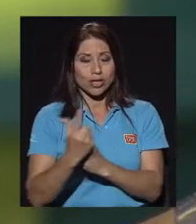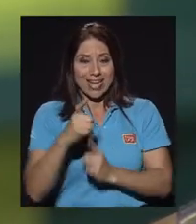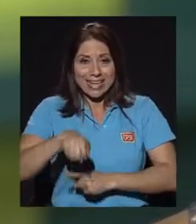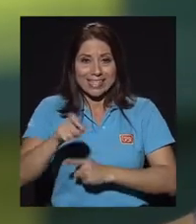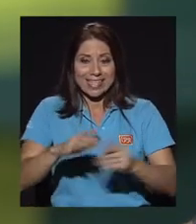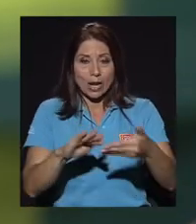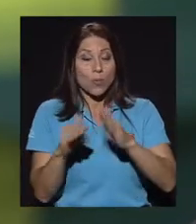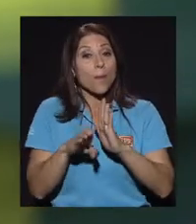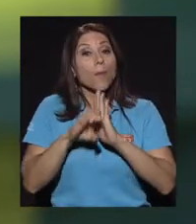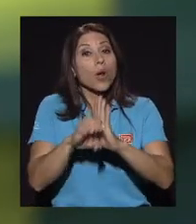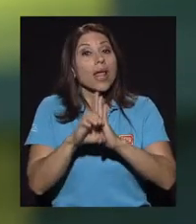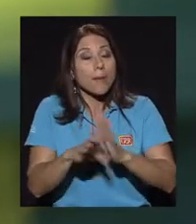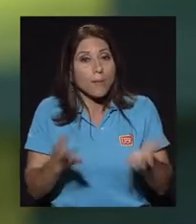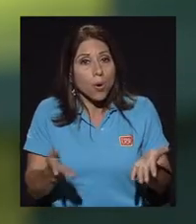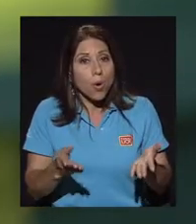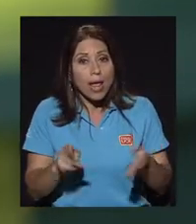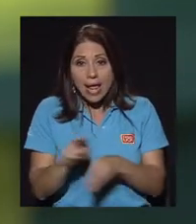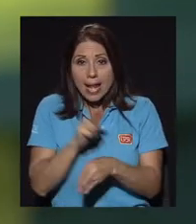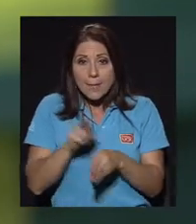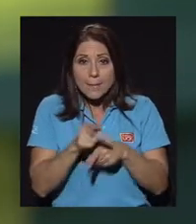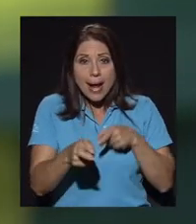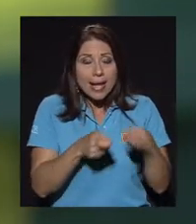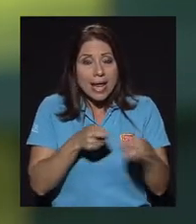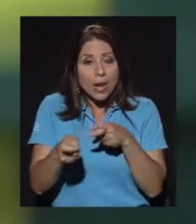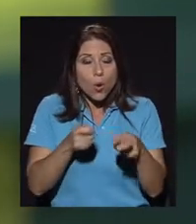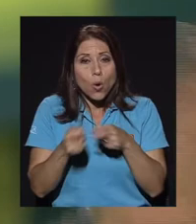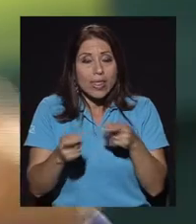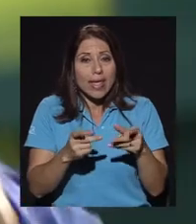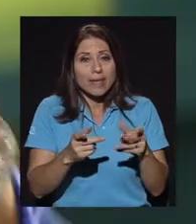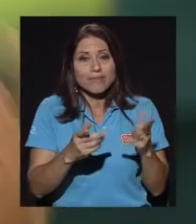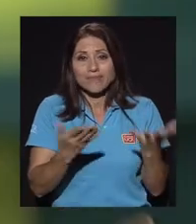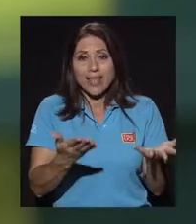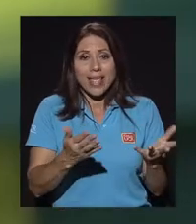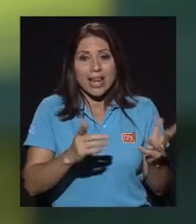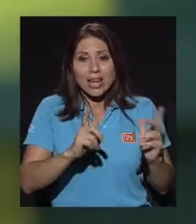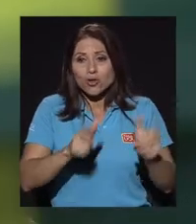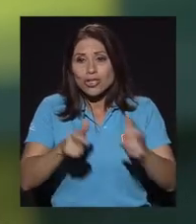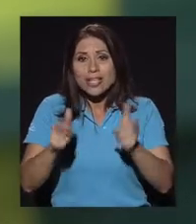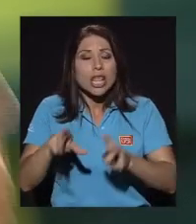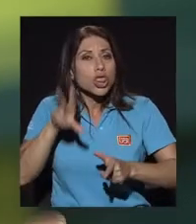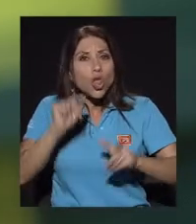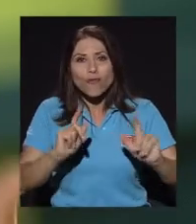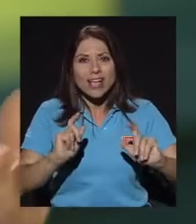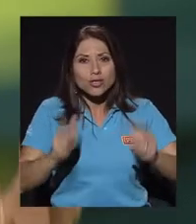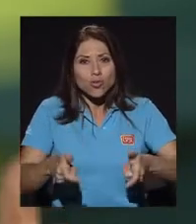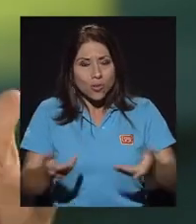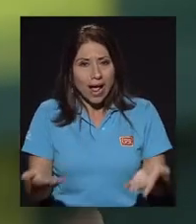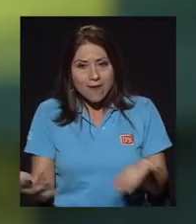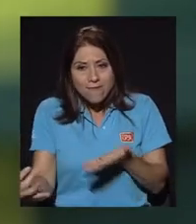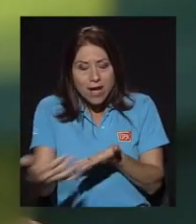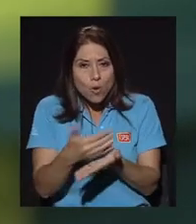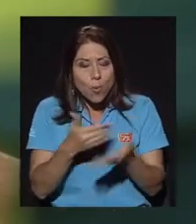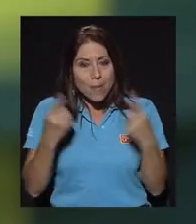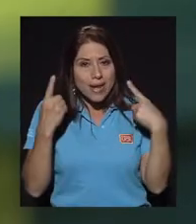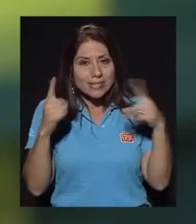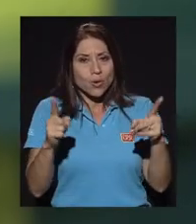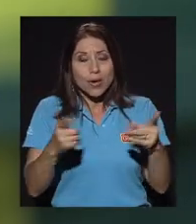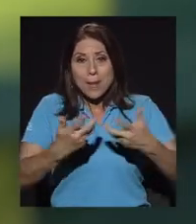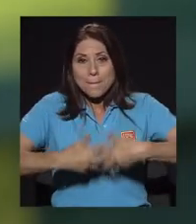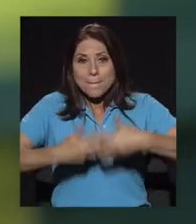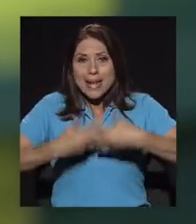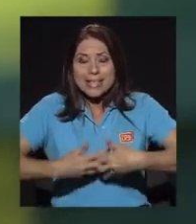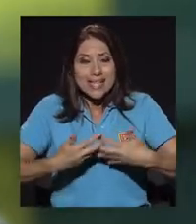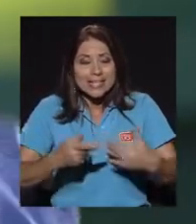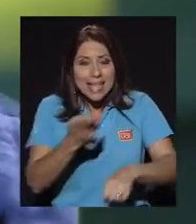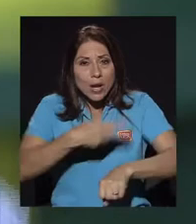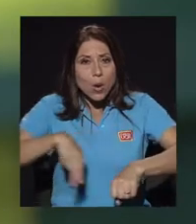Por ejemplo, el manejo de los desechos sólidos, no basura, recuperación, empresas ecológicas de manejo de